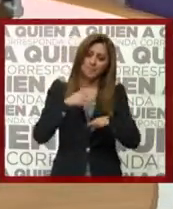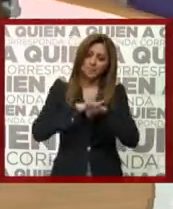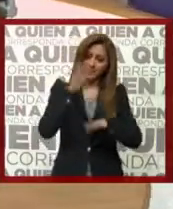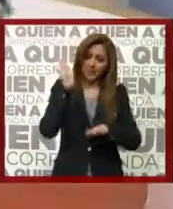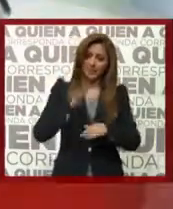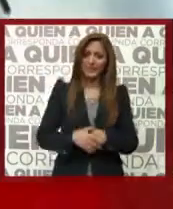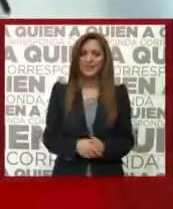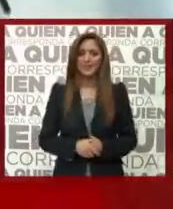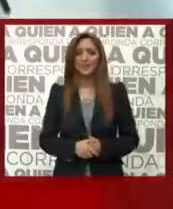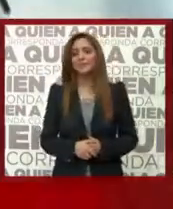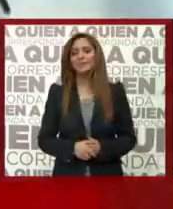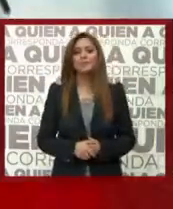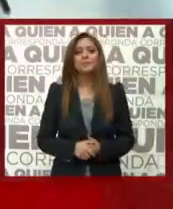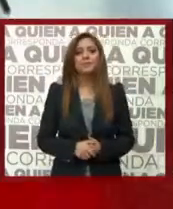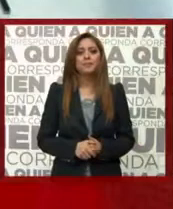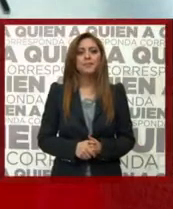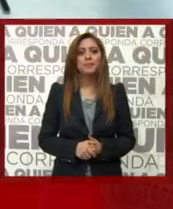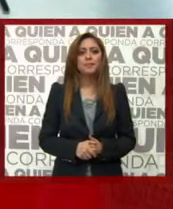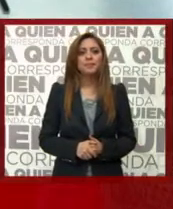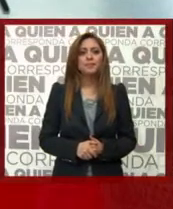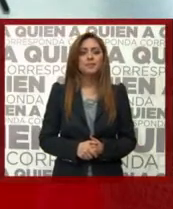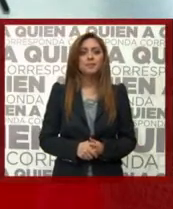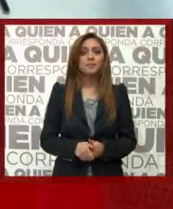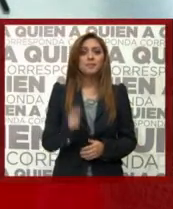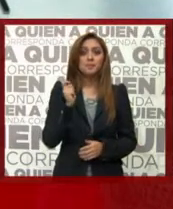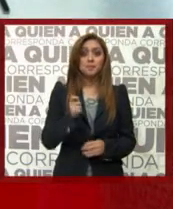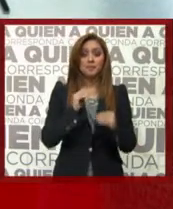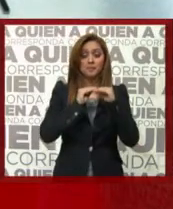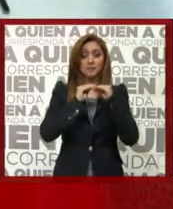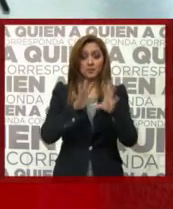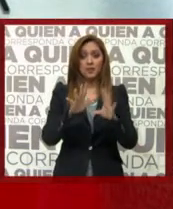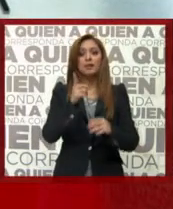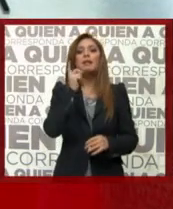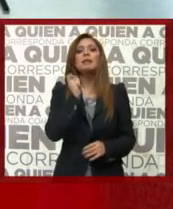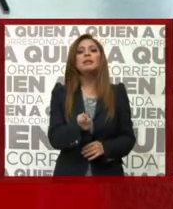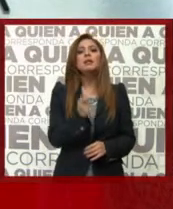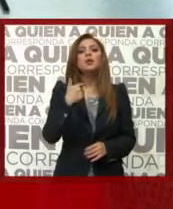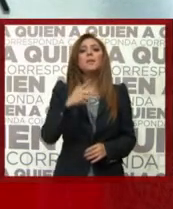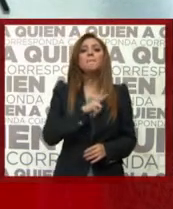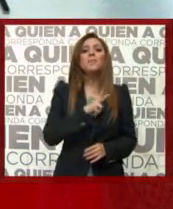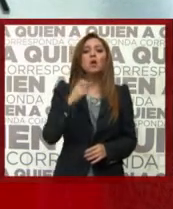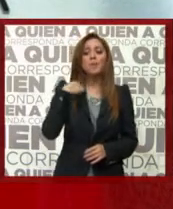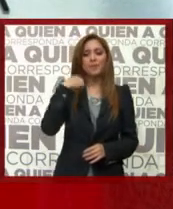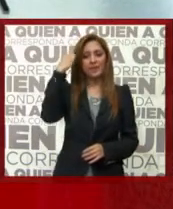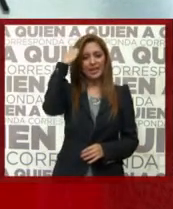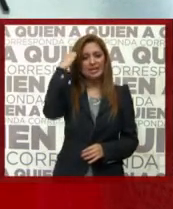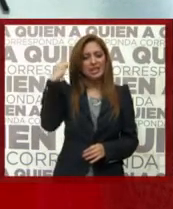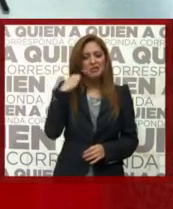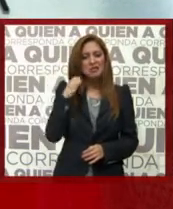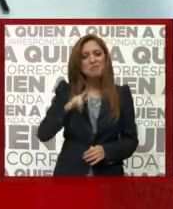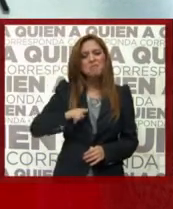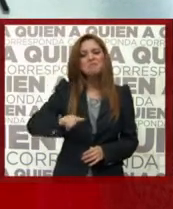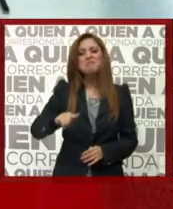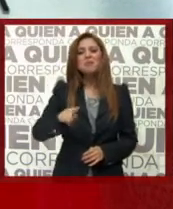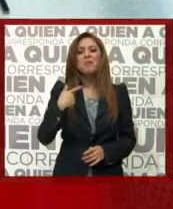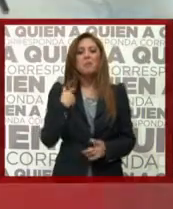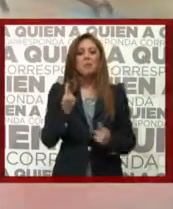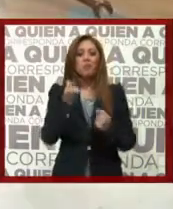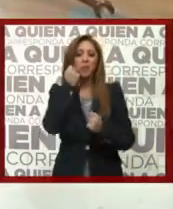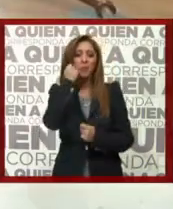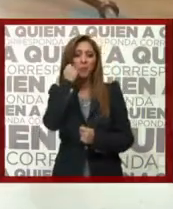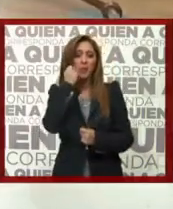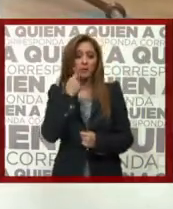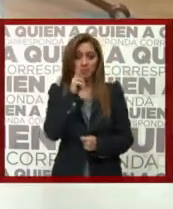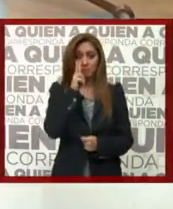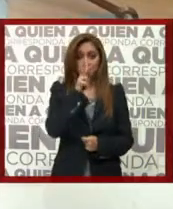sí. Anda, ahí vamos a abrir con esta. Me estaciono porque no me importa. Y nos mandan esta fotografía.